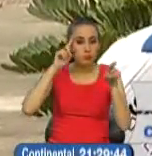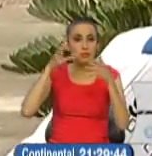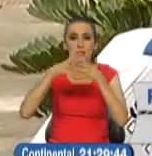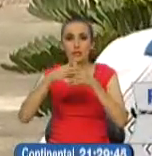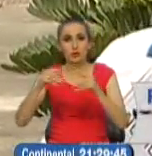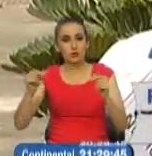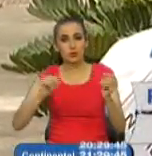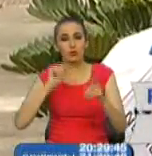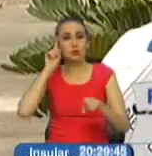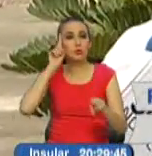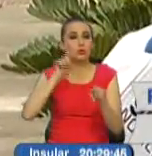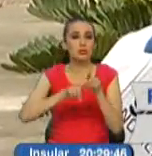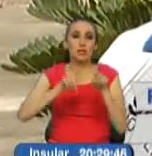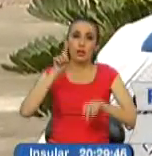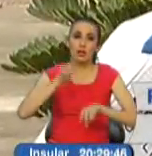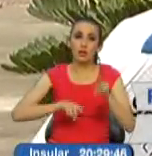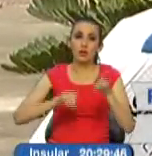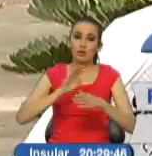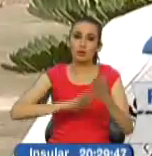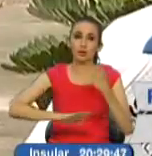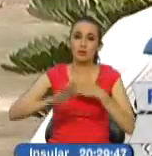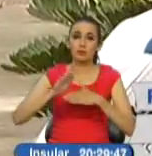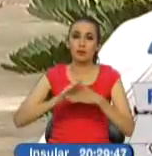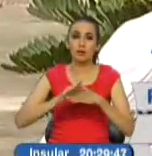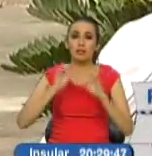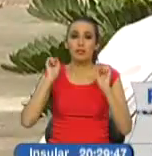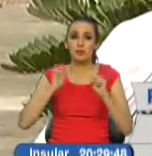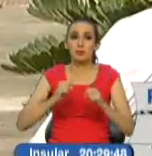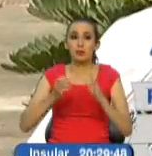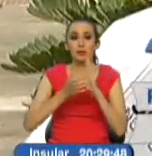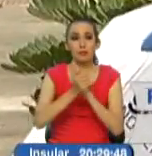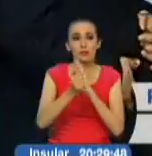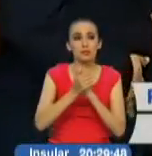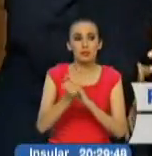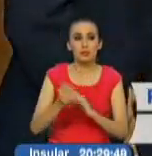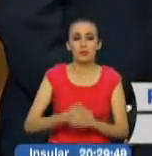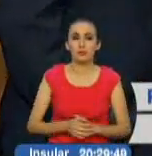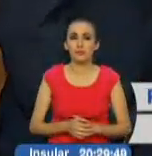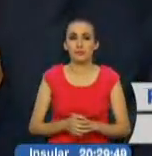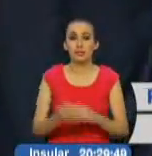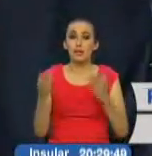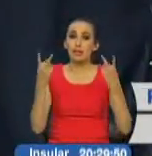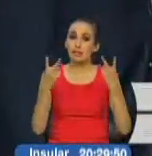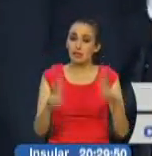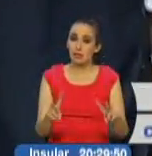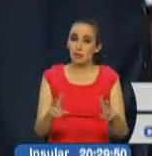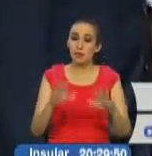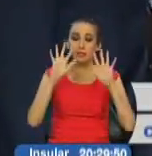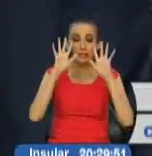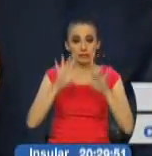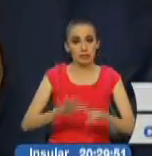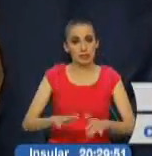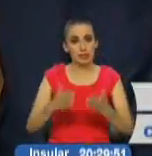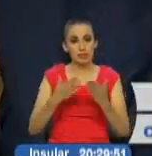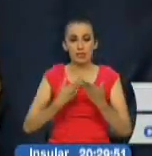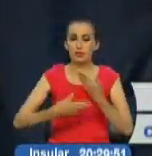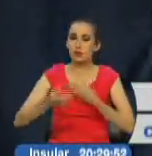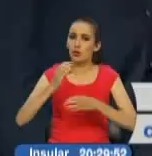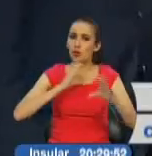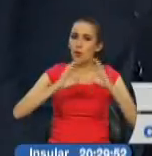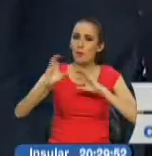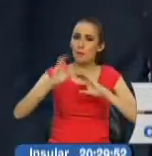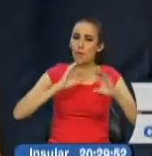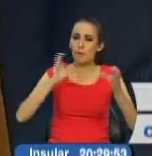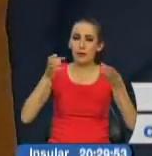sobre la base del contrato colectivo. Así que hemos sido facilitadores fundamentalmente. Que a su vez, esta secretaría mantiene conversaciones con